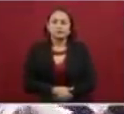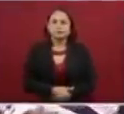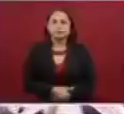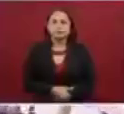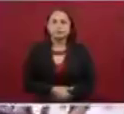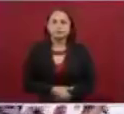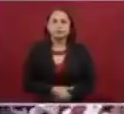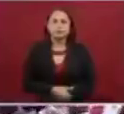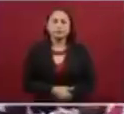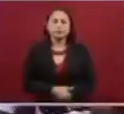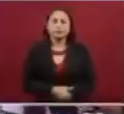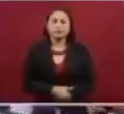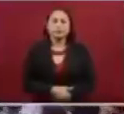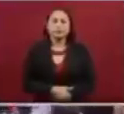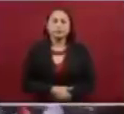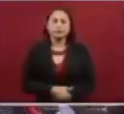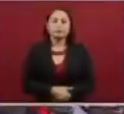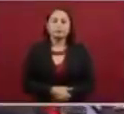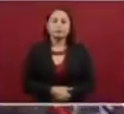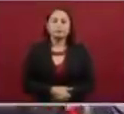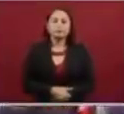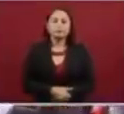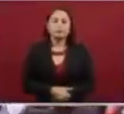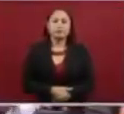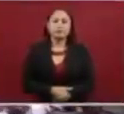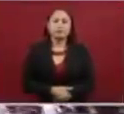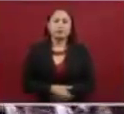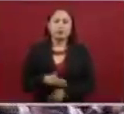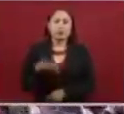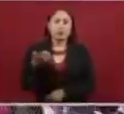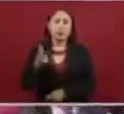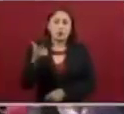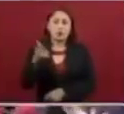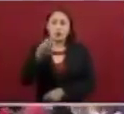A finales de este mes